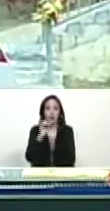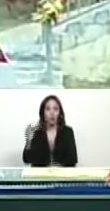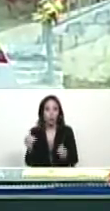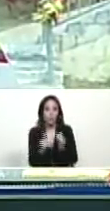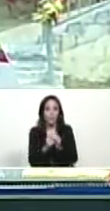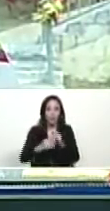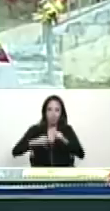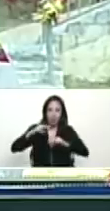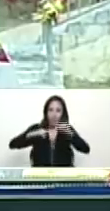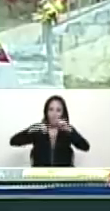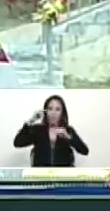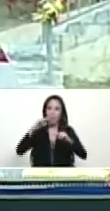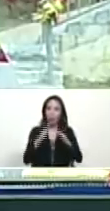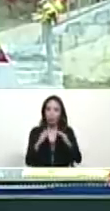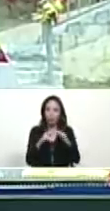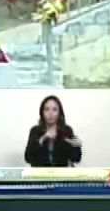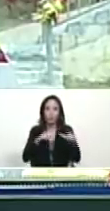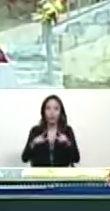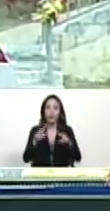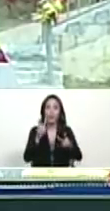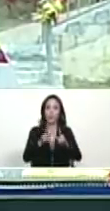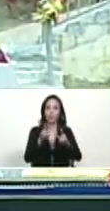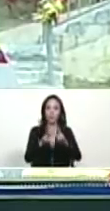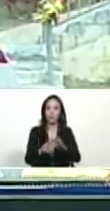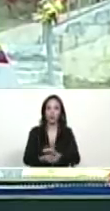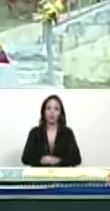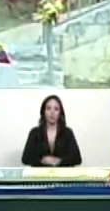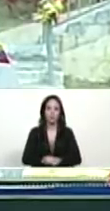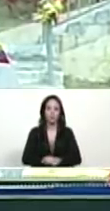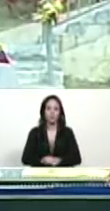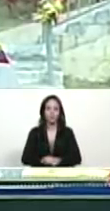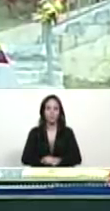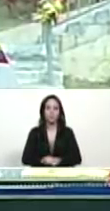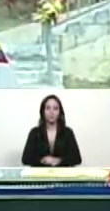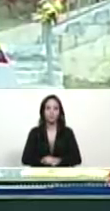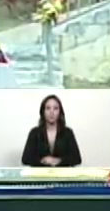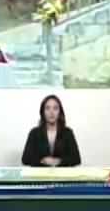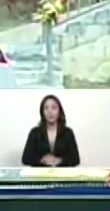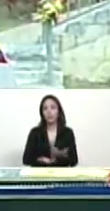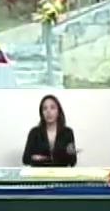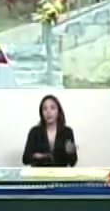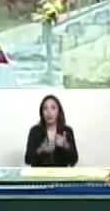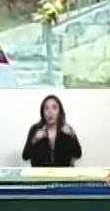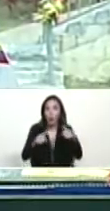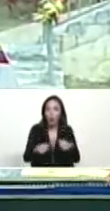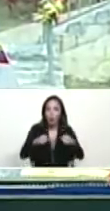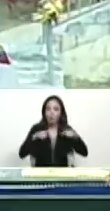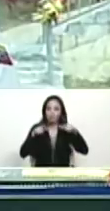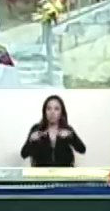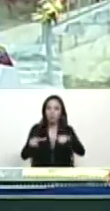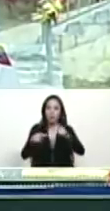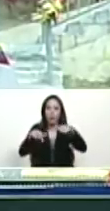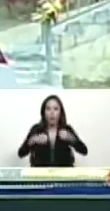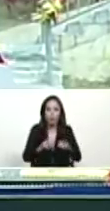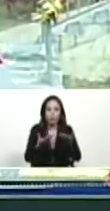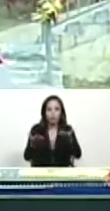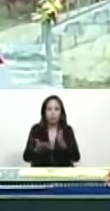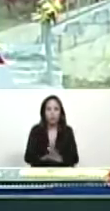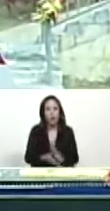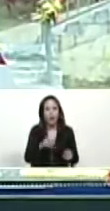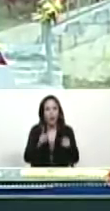2.500.000 viviendas de la gran misión Vivienda Venezuela. Bueno, yo hoy entregué parte de